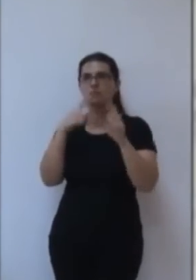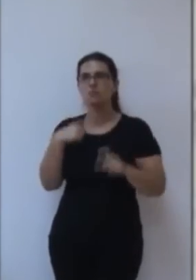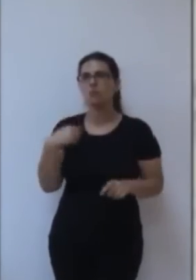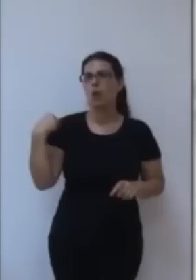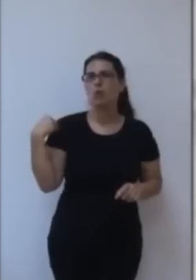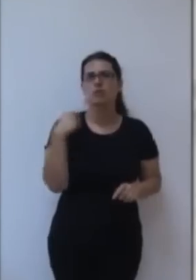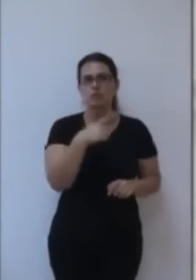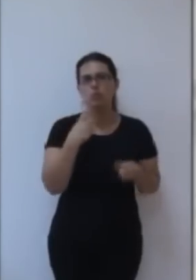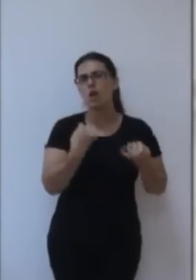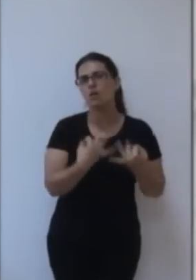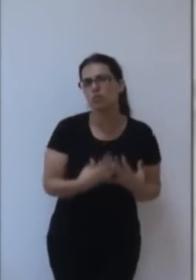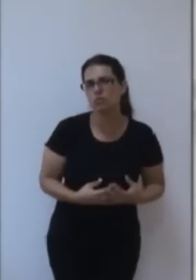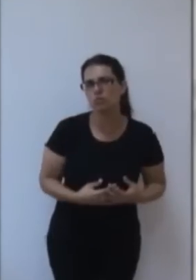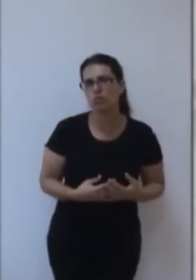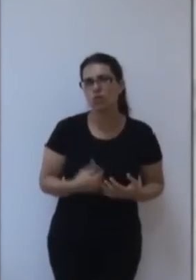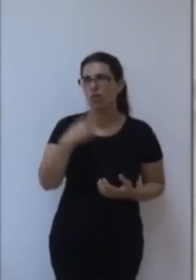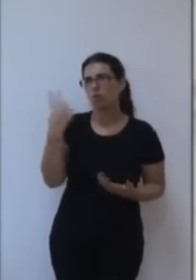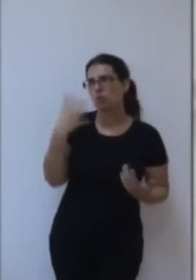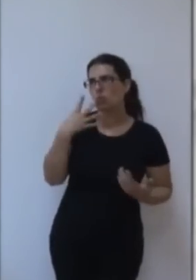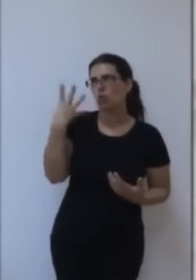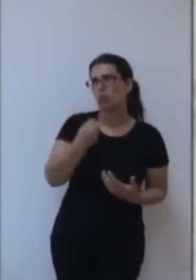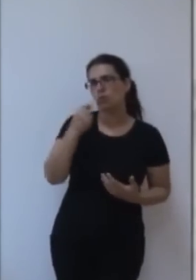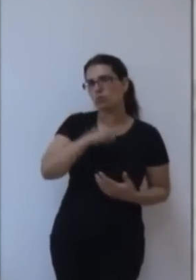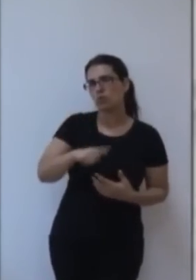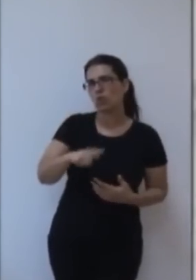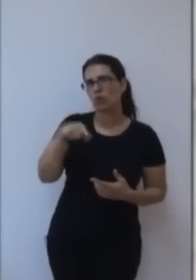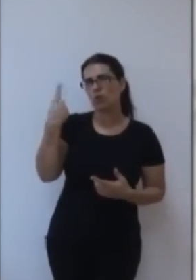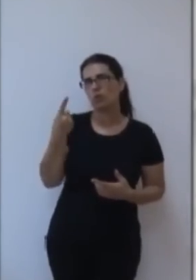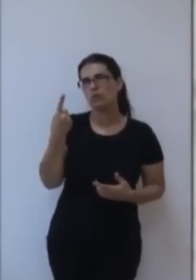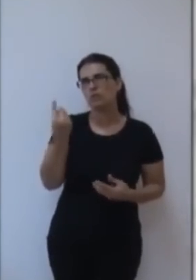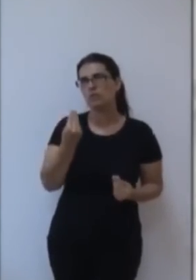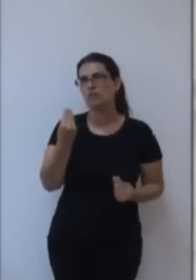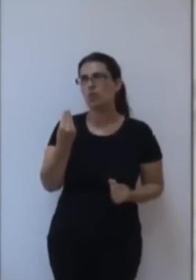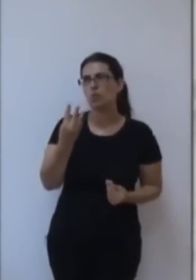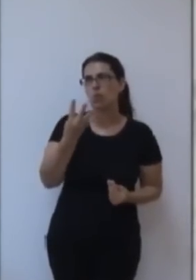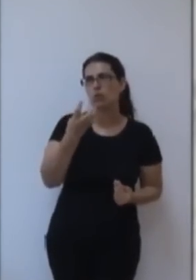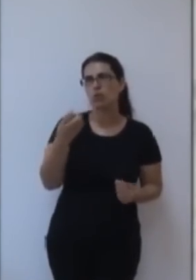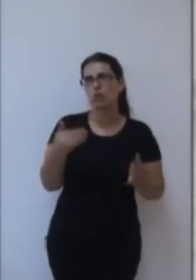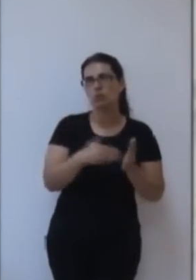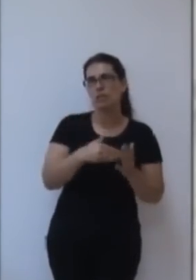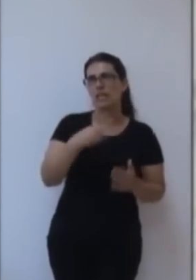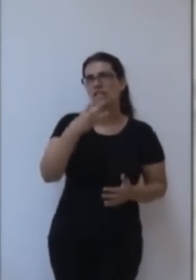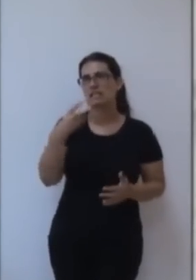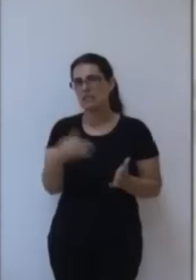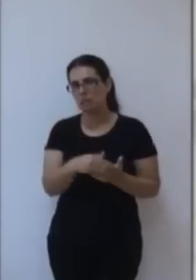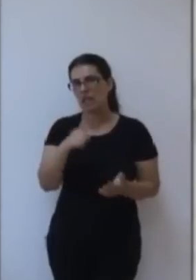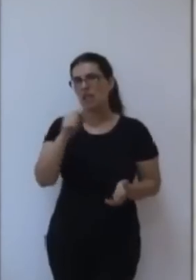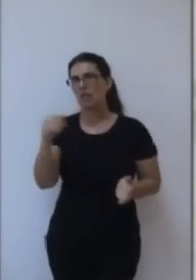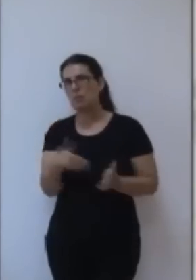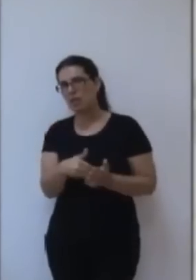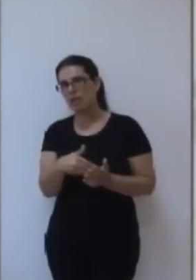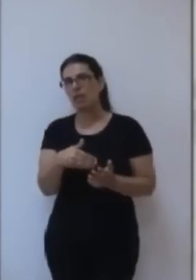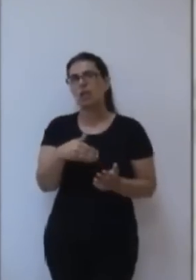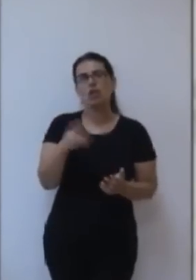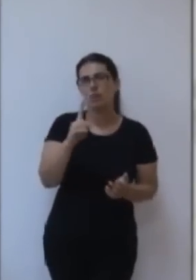de? Y dices, bueno, son 4 millones de personas, pero luego dices, bueno, son 400.000 y 300.000 y 100.000 y tal. Bueno, 100.000